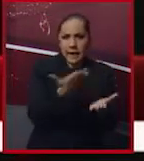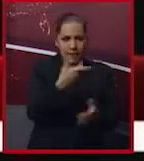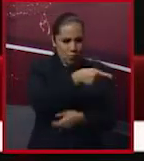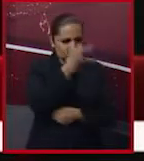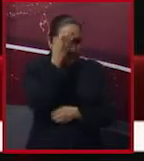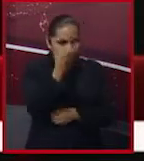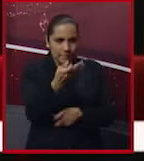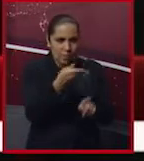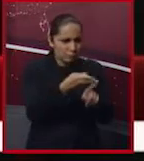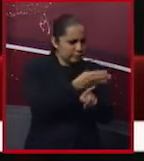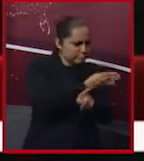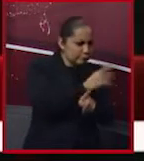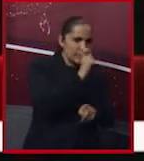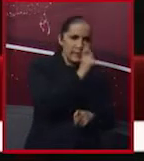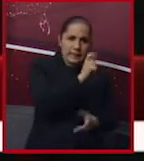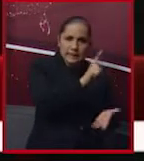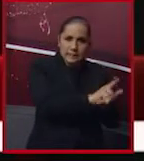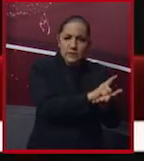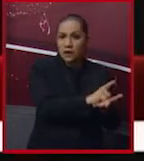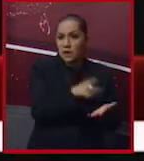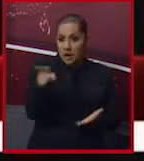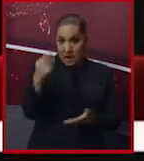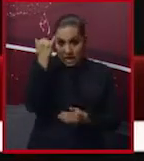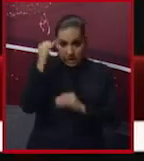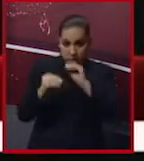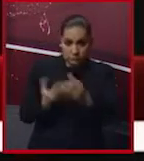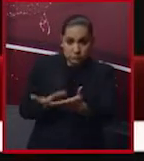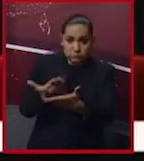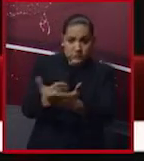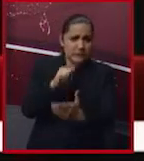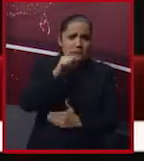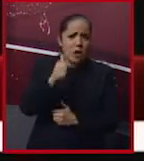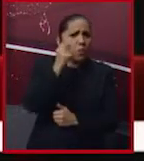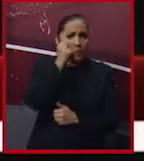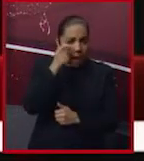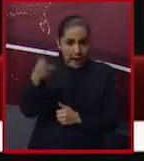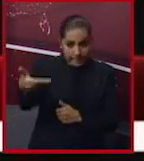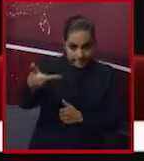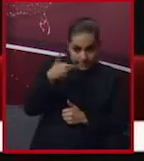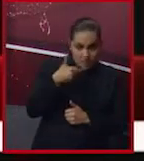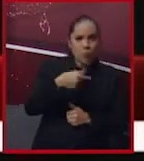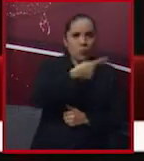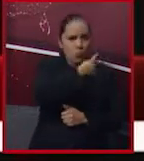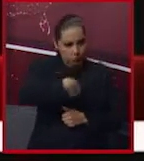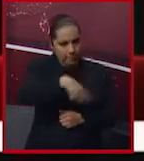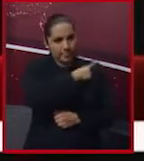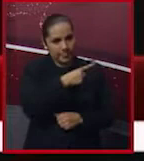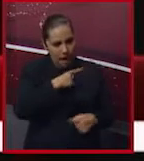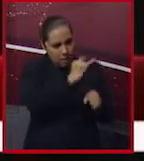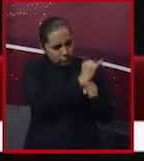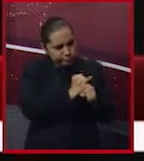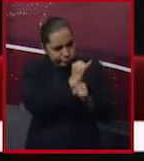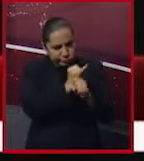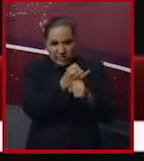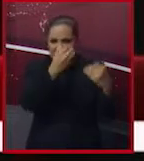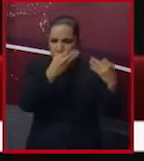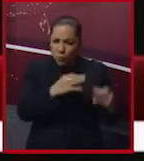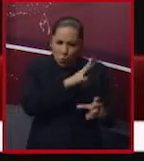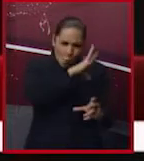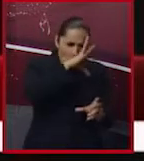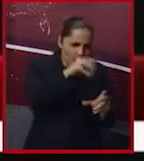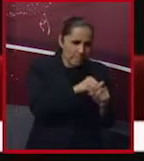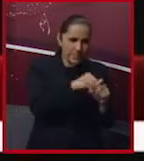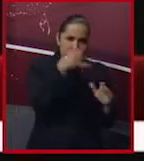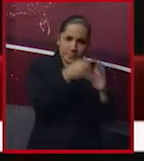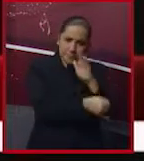iniciativa, nos solicita y nosotros estamos obligados a realizar un estudio completo sobre los temas que ellos consideren